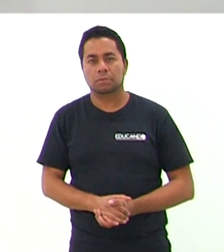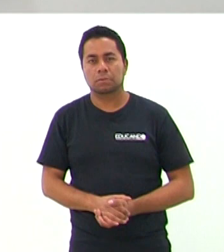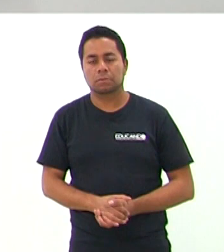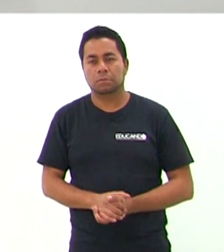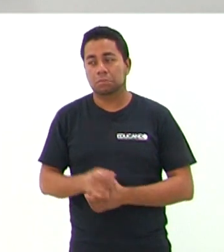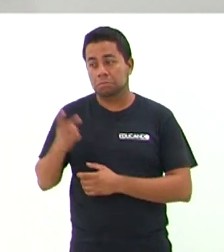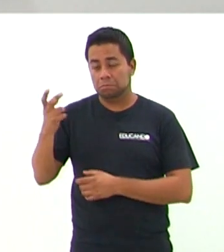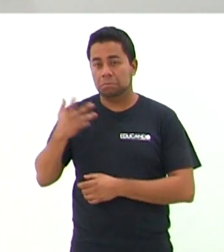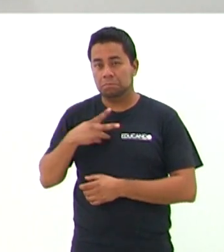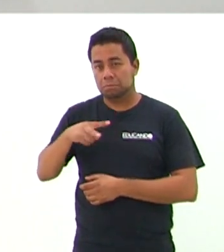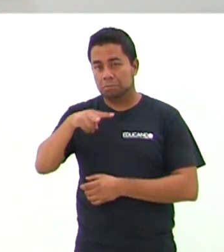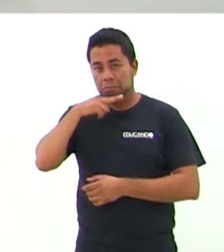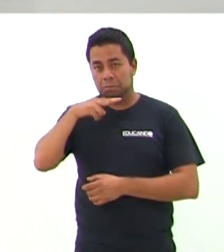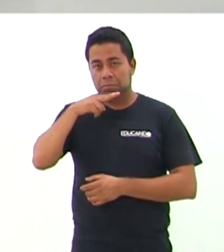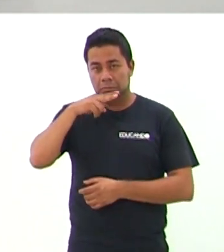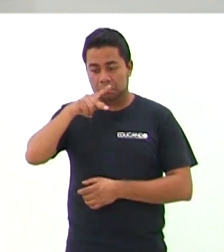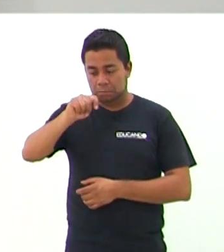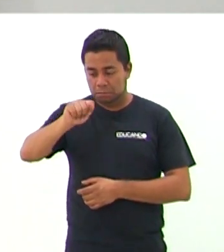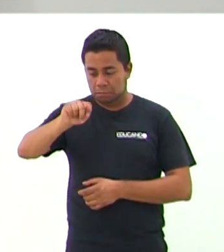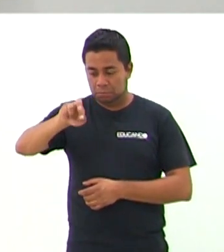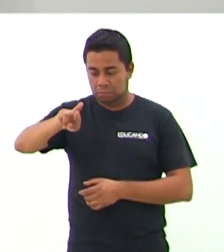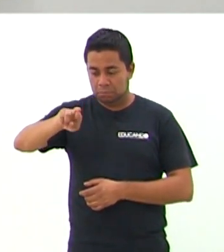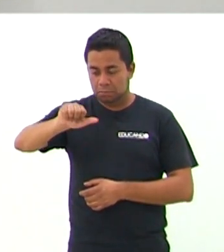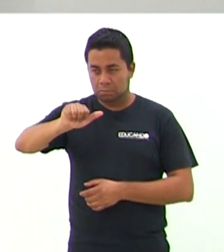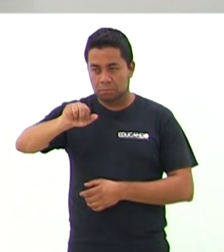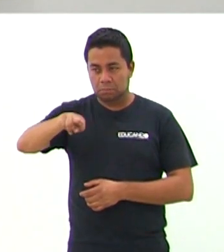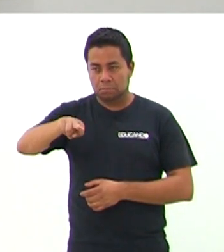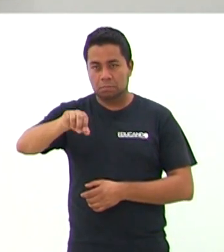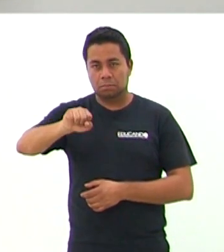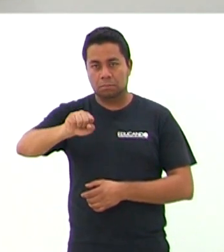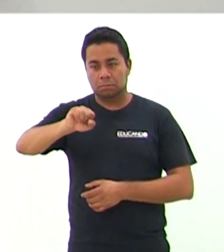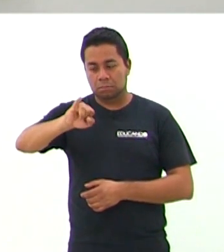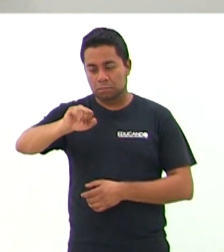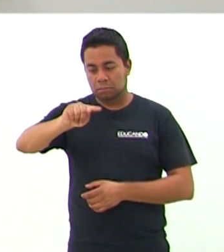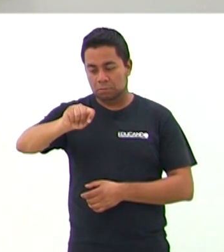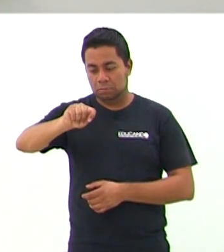es un verbo transitivo, ¿bien?